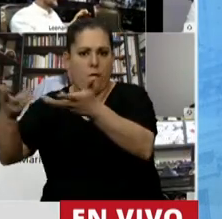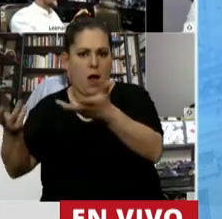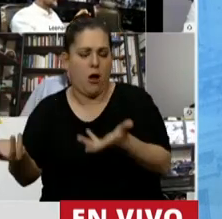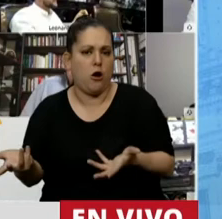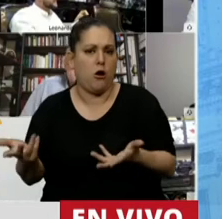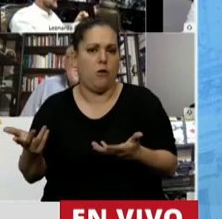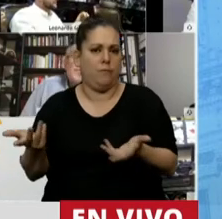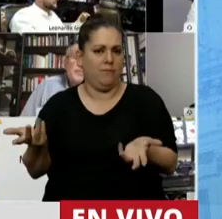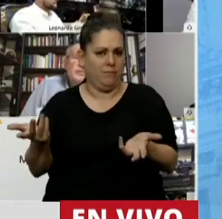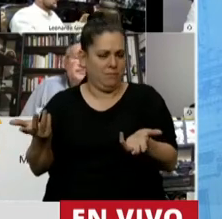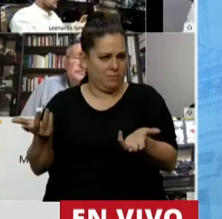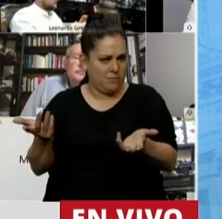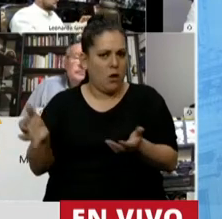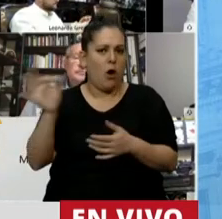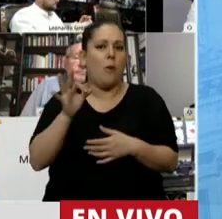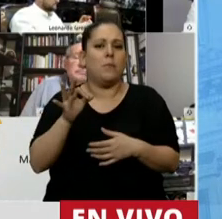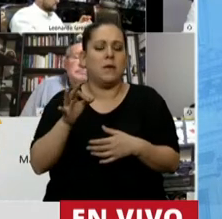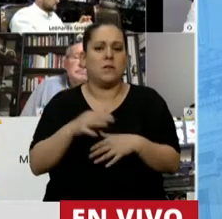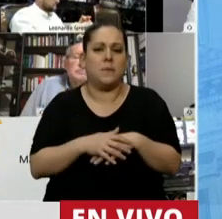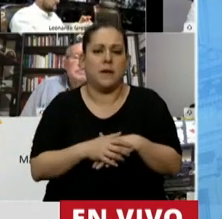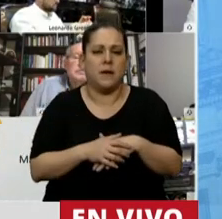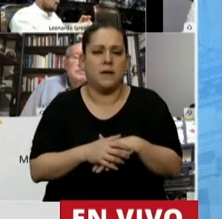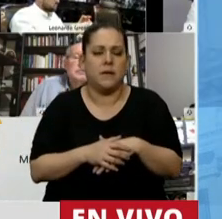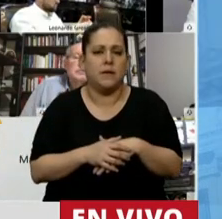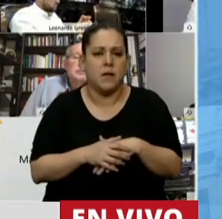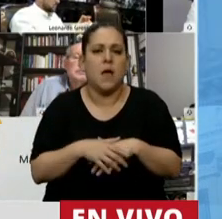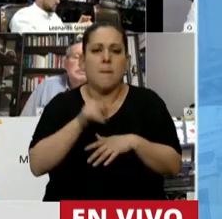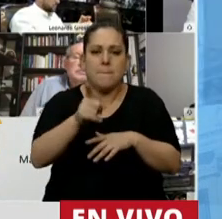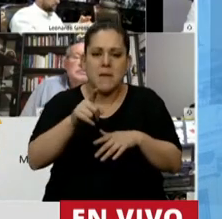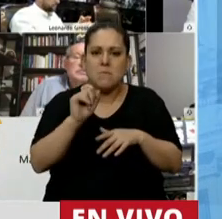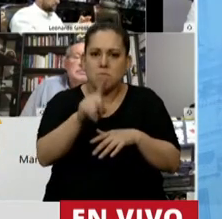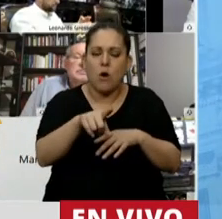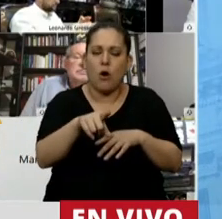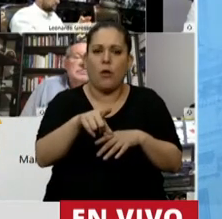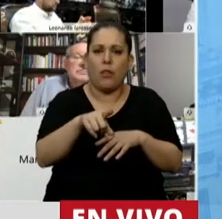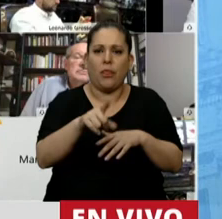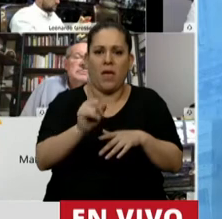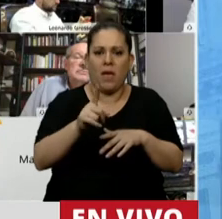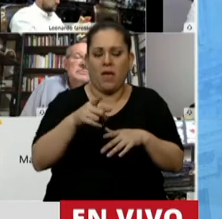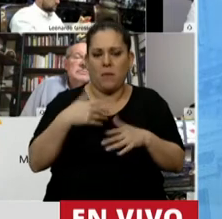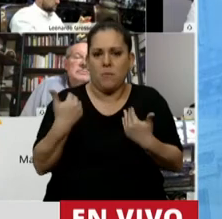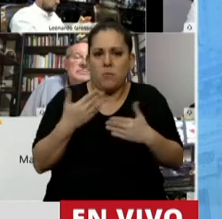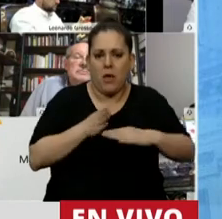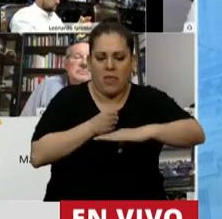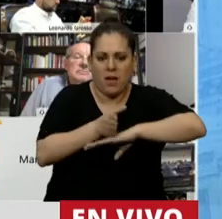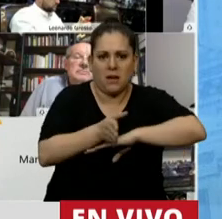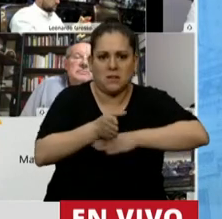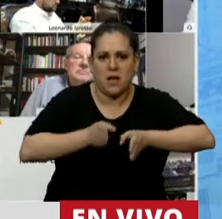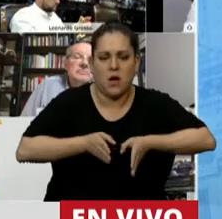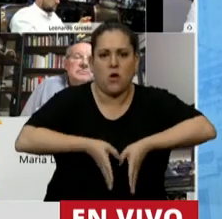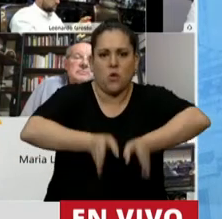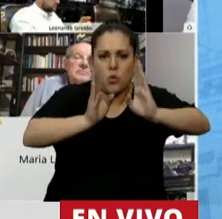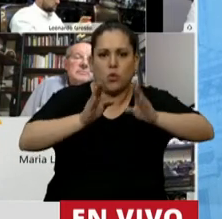contención. Y además por las picadas, es por donde circulan los brigadistas, por donde pueden ingresar los vehículos con una